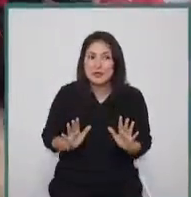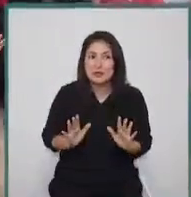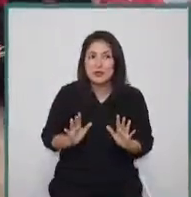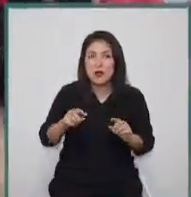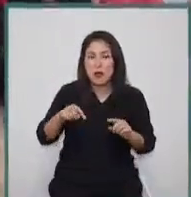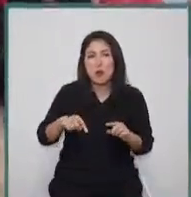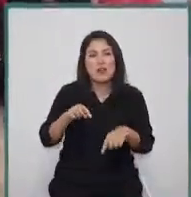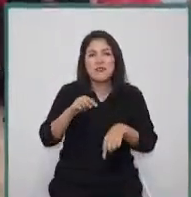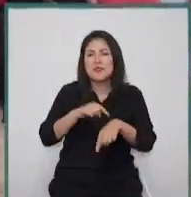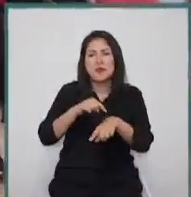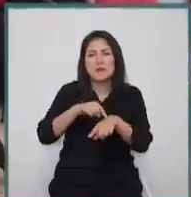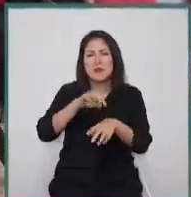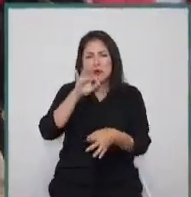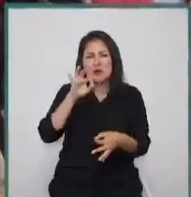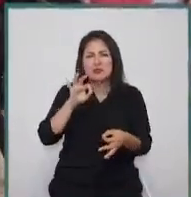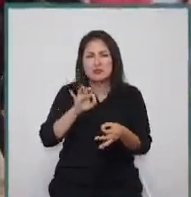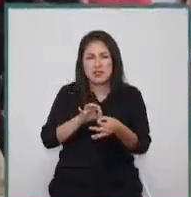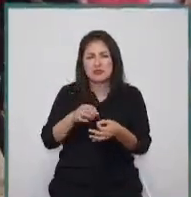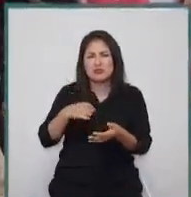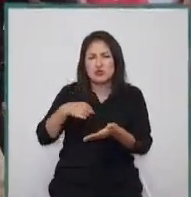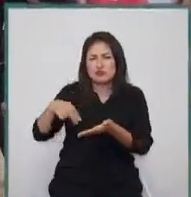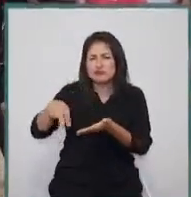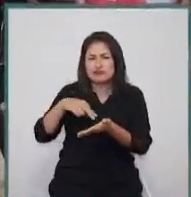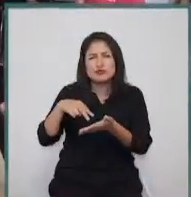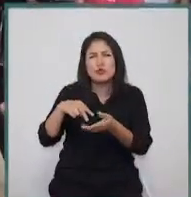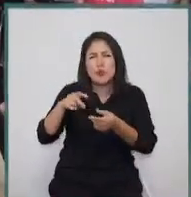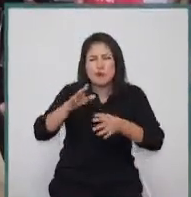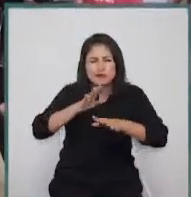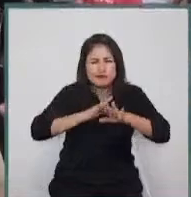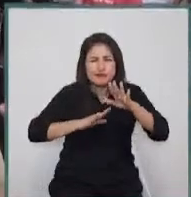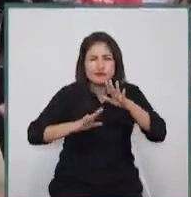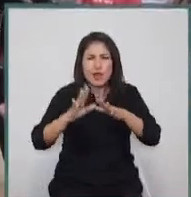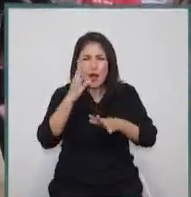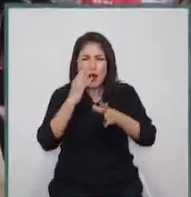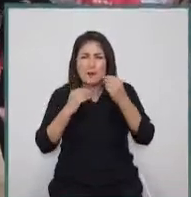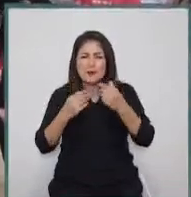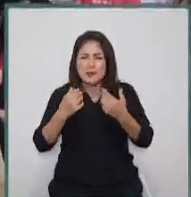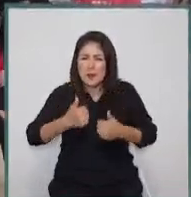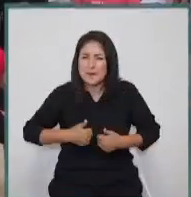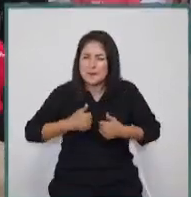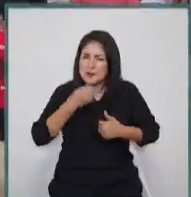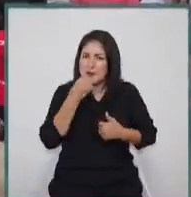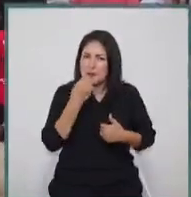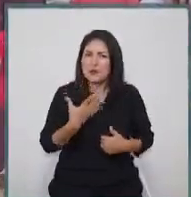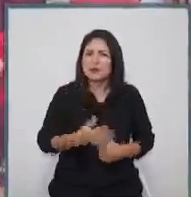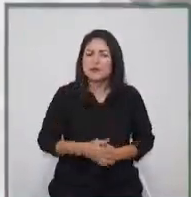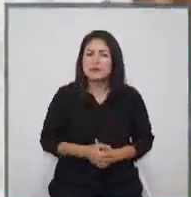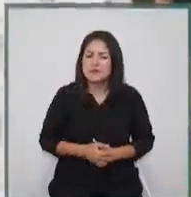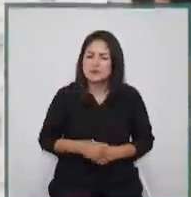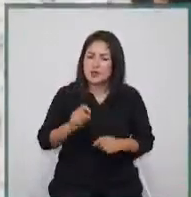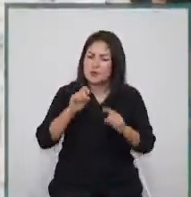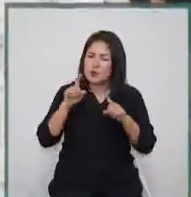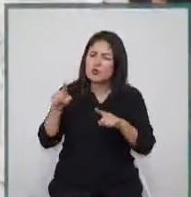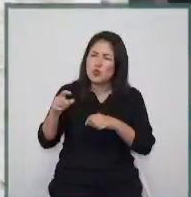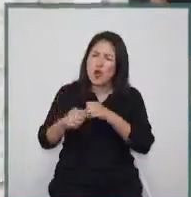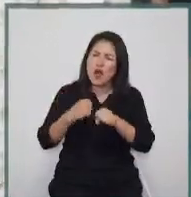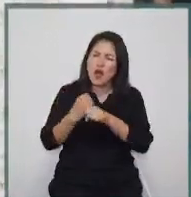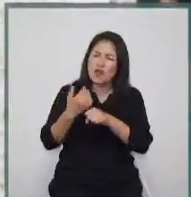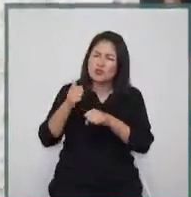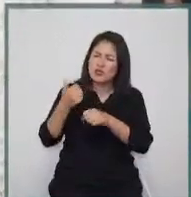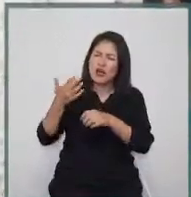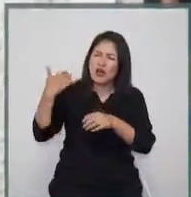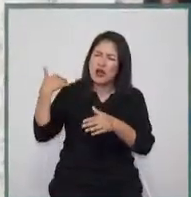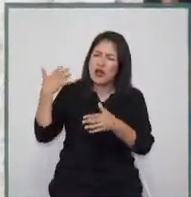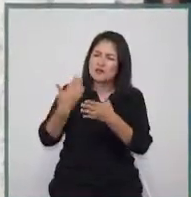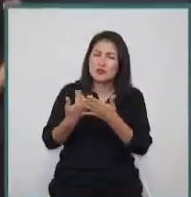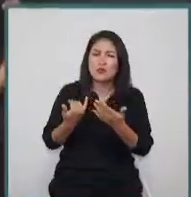tal vez porque en el momento, ¿no?, llegué a la práctica del Tai Chi para mejorar mi vida. ¿Qué representa hoy en día, después de 10 años de práctica,